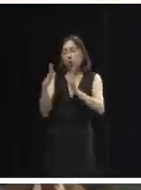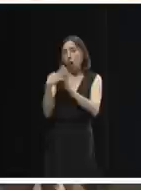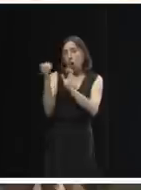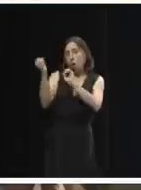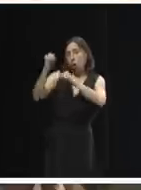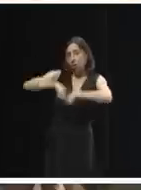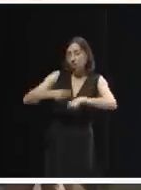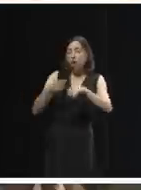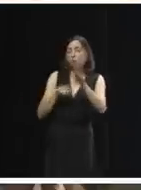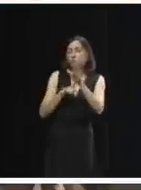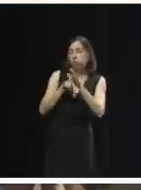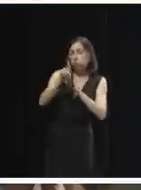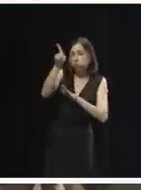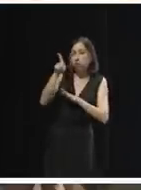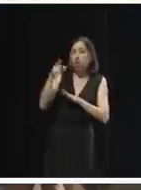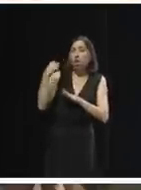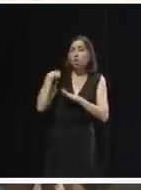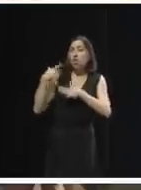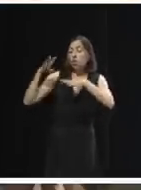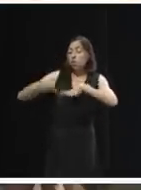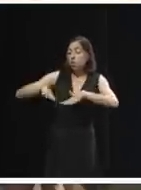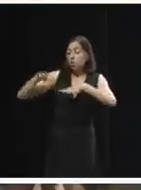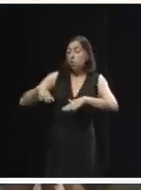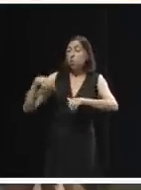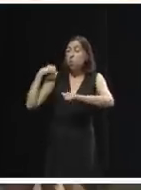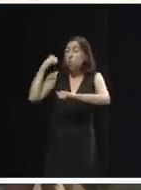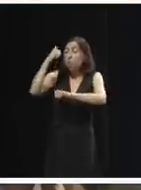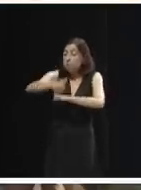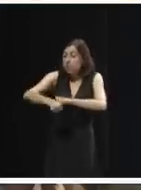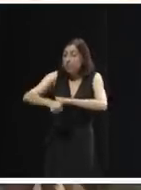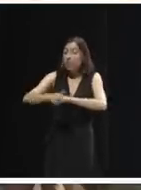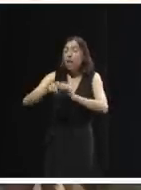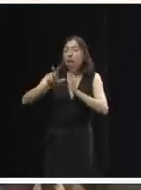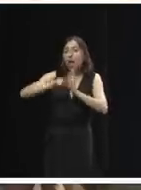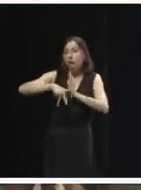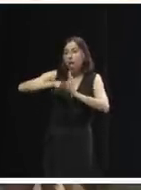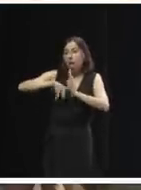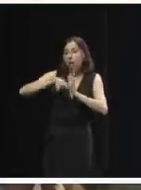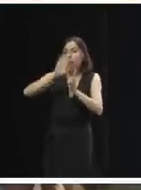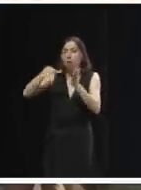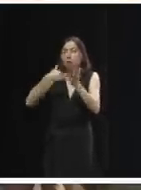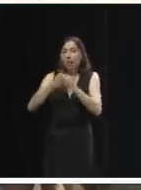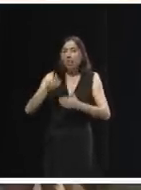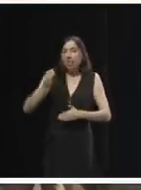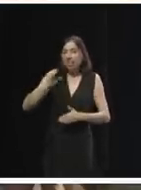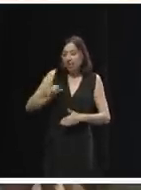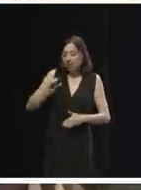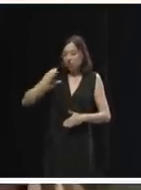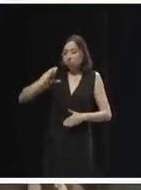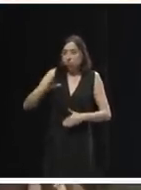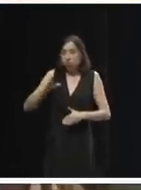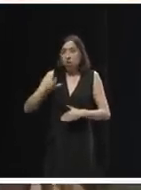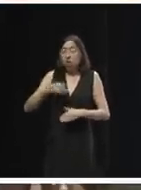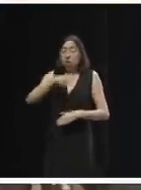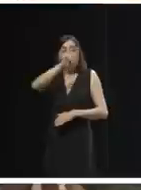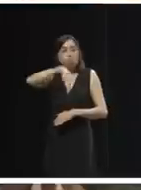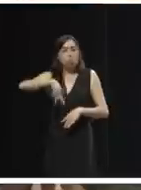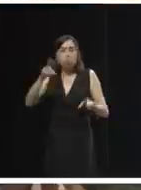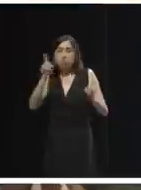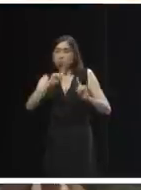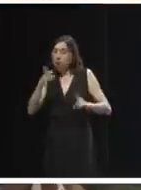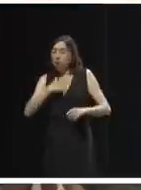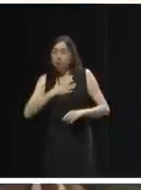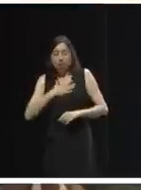tardado 9 meses en subir el salario mínimo interprofesional. No era la patronal la que lo